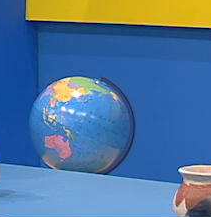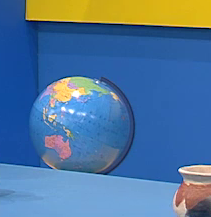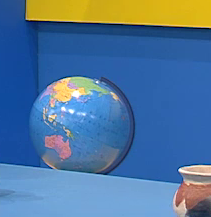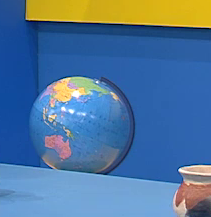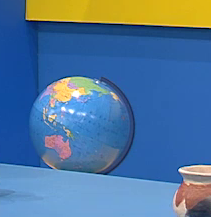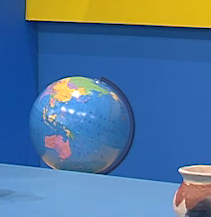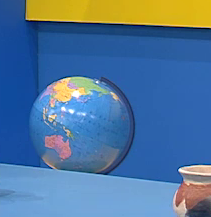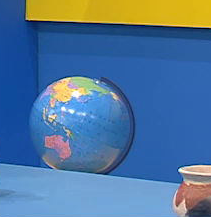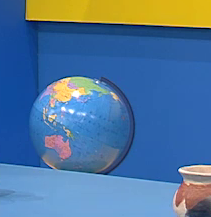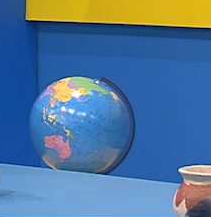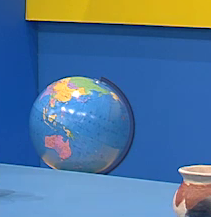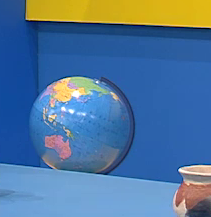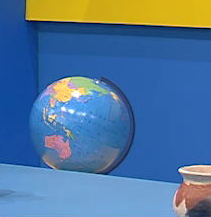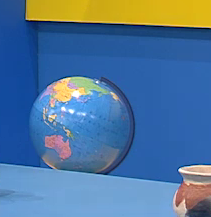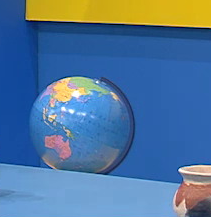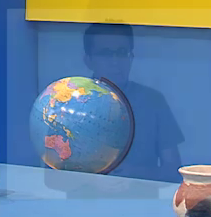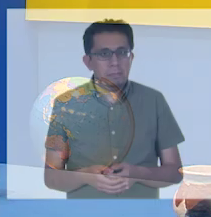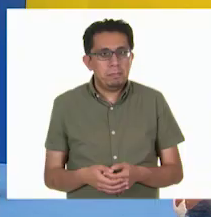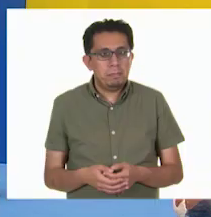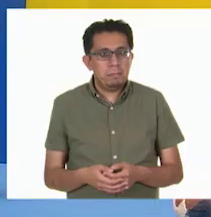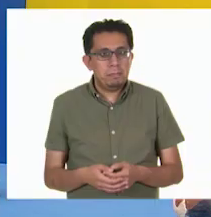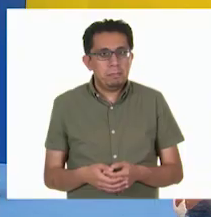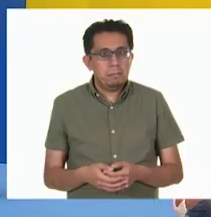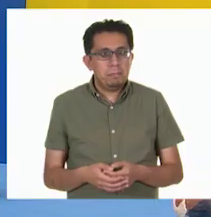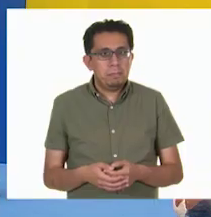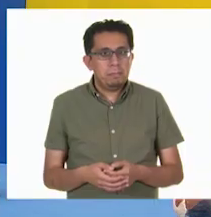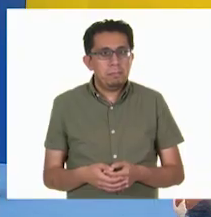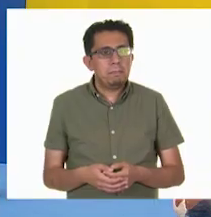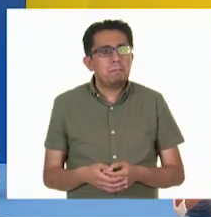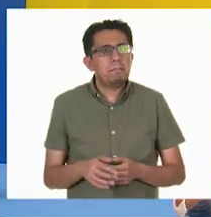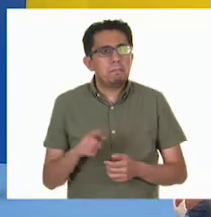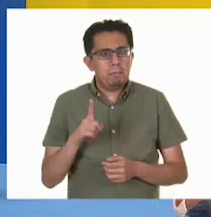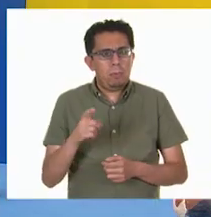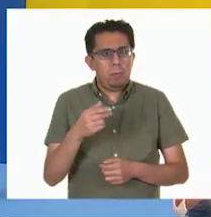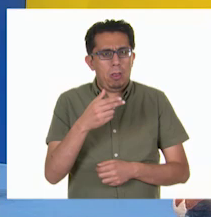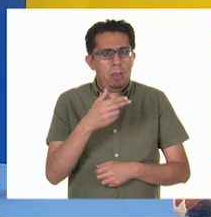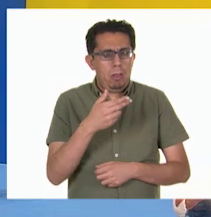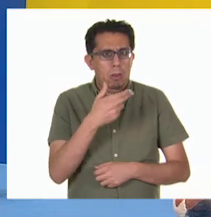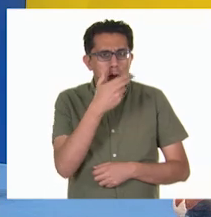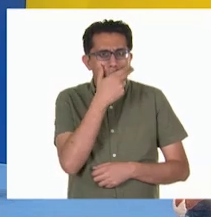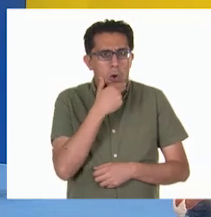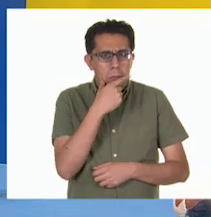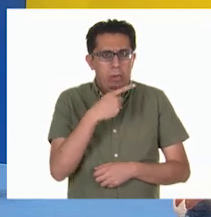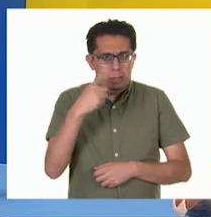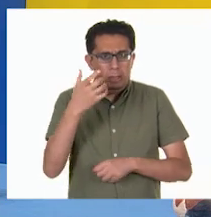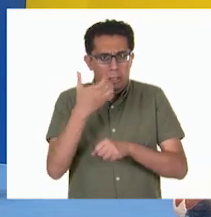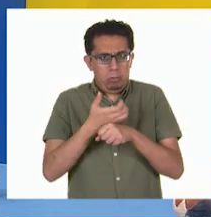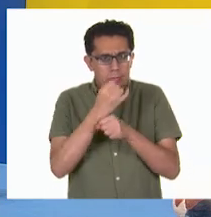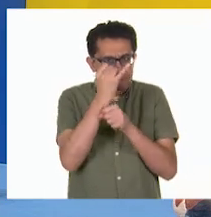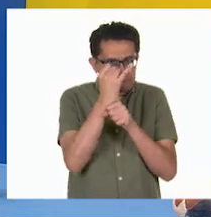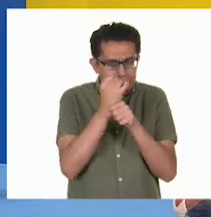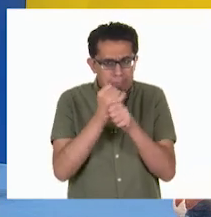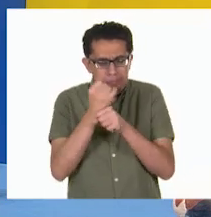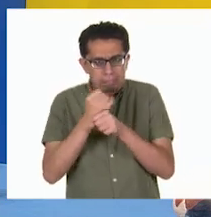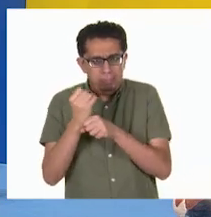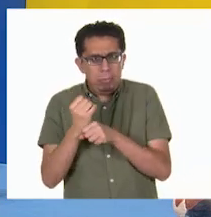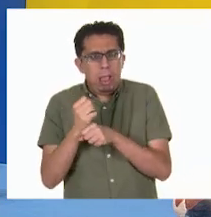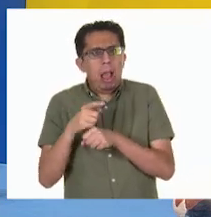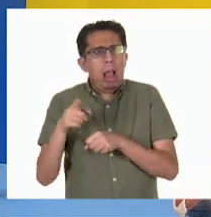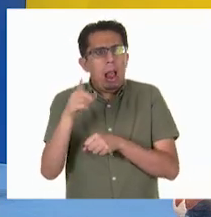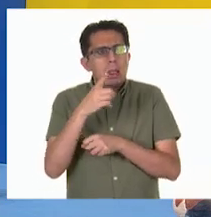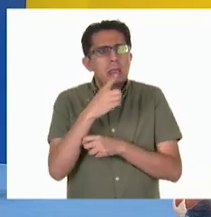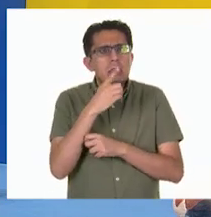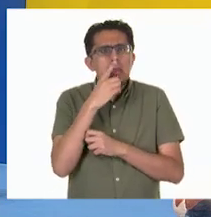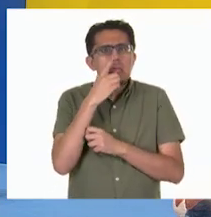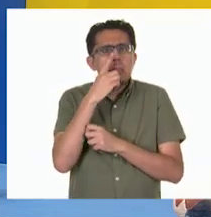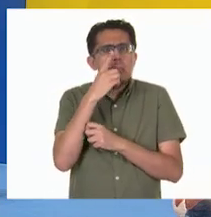Raicharwami. Josua Fishman, un sociólogo estadounidense, decía que el arma secreta para